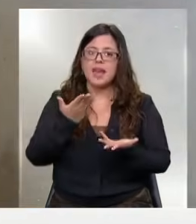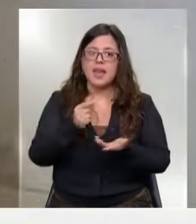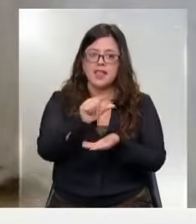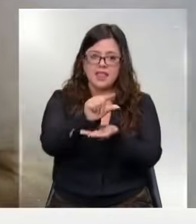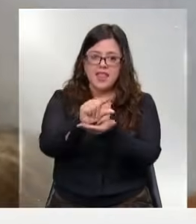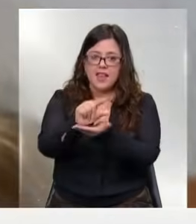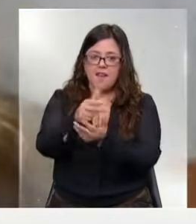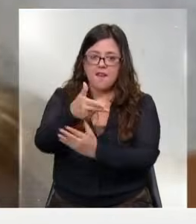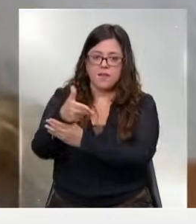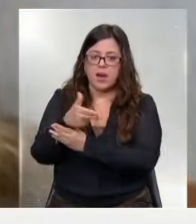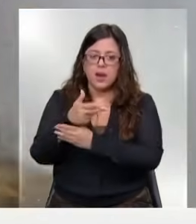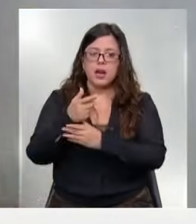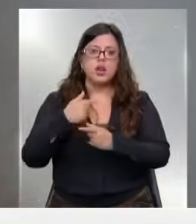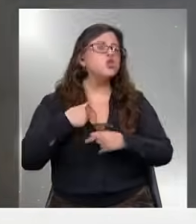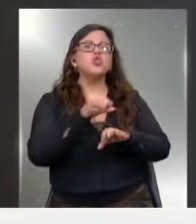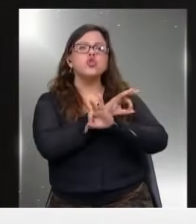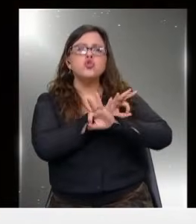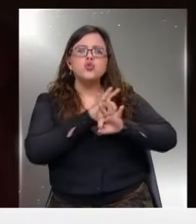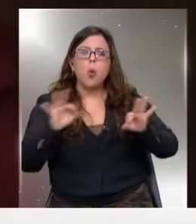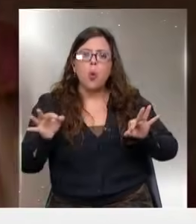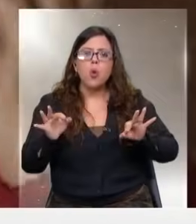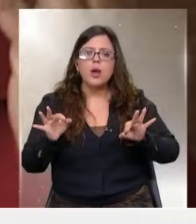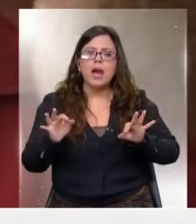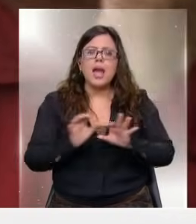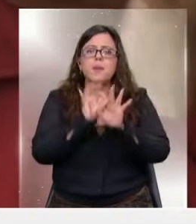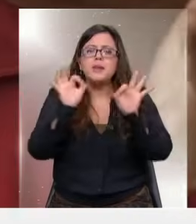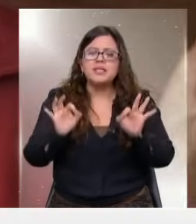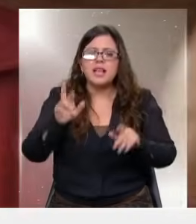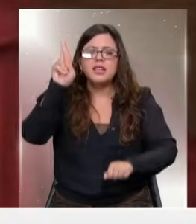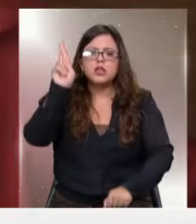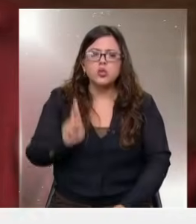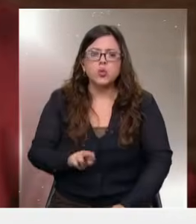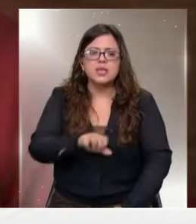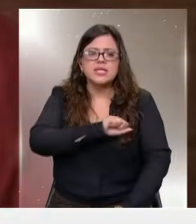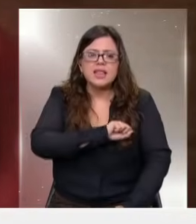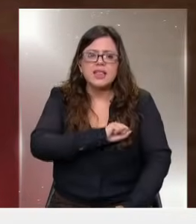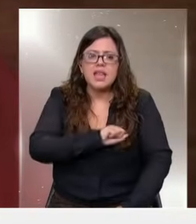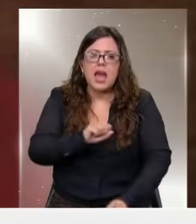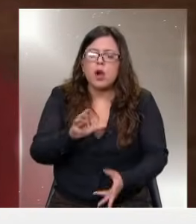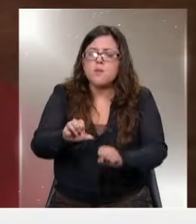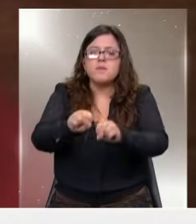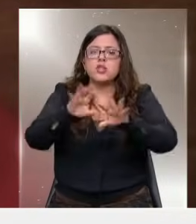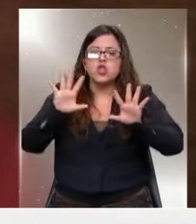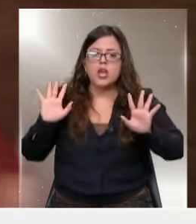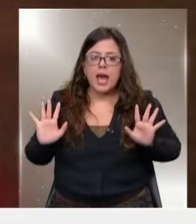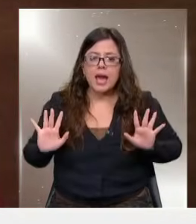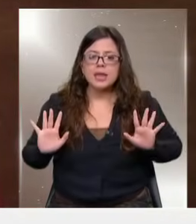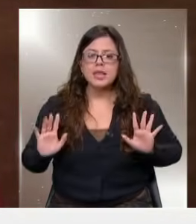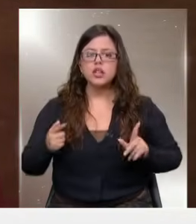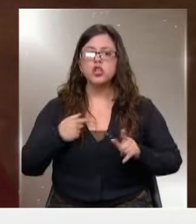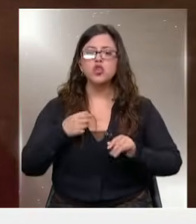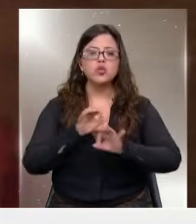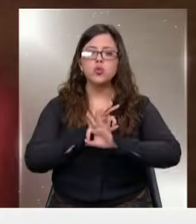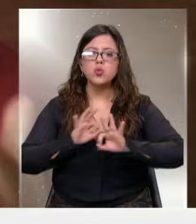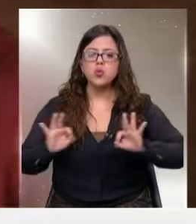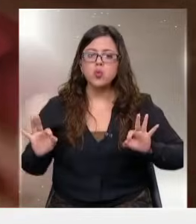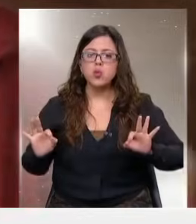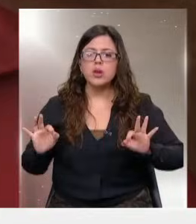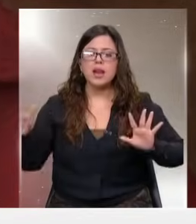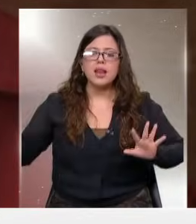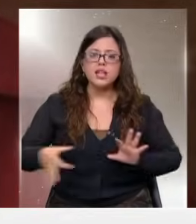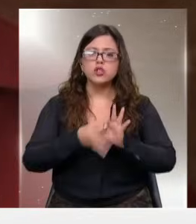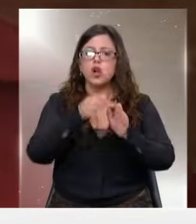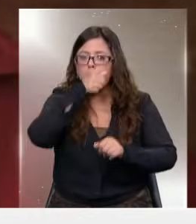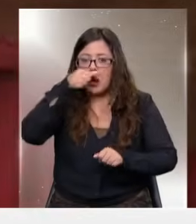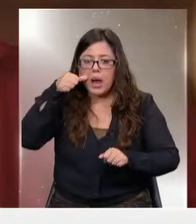yo nunca he sido el padrino en la zona sur de Santiago, ¿a quién se le ocurre decir es eso? Es increíble. Yo nunca he sido, he estado relacionado con la